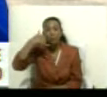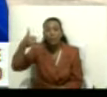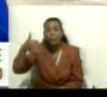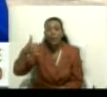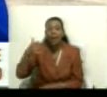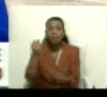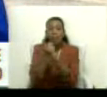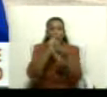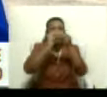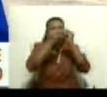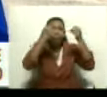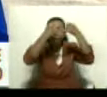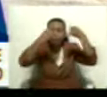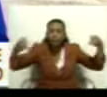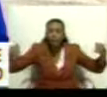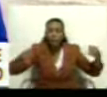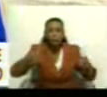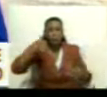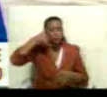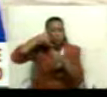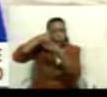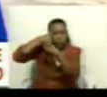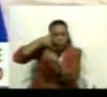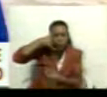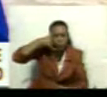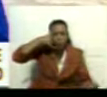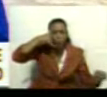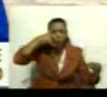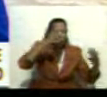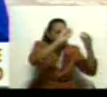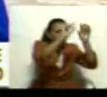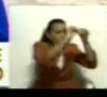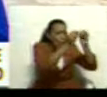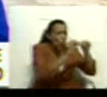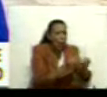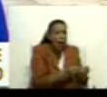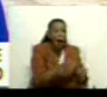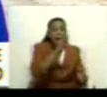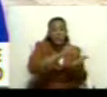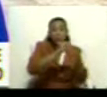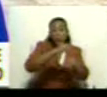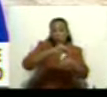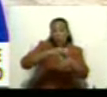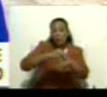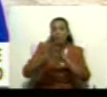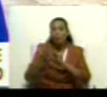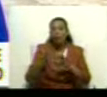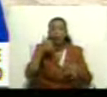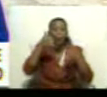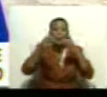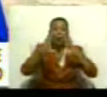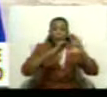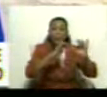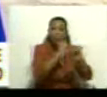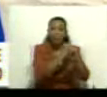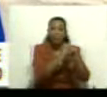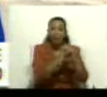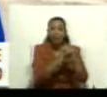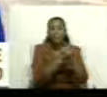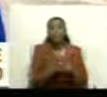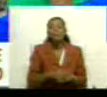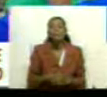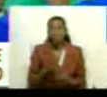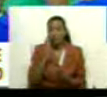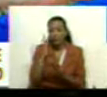labores de mantenimiento correctivo y la instalación de nuevos servicios a fin de atender la solicitud en materia de telecomunicaciones realizada a través de la